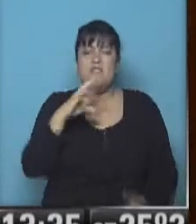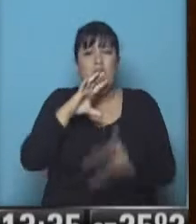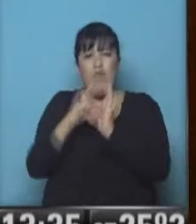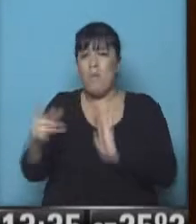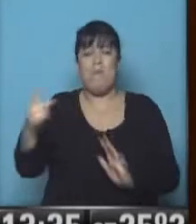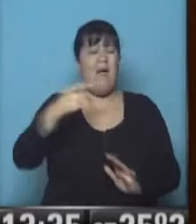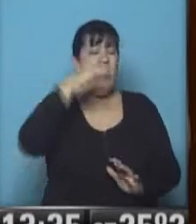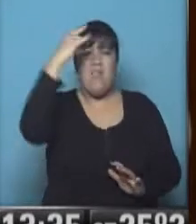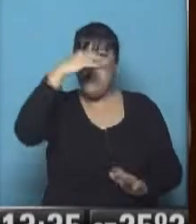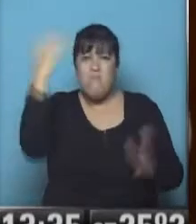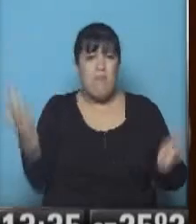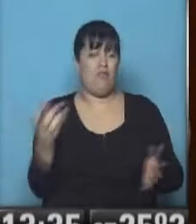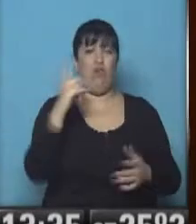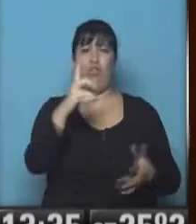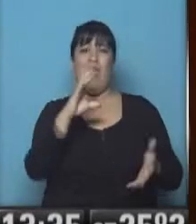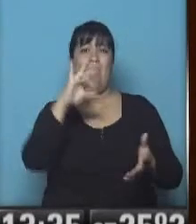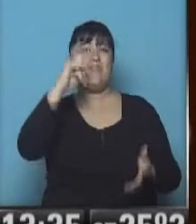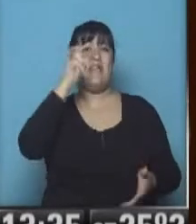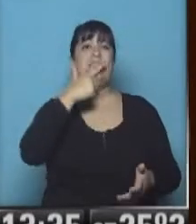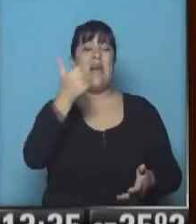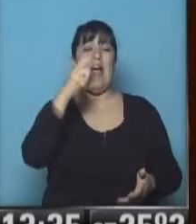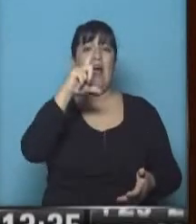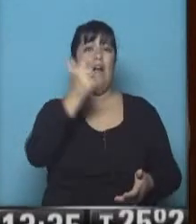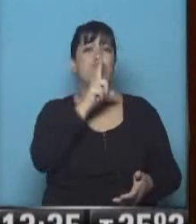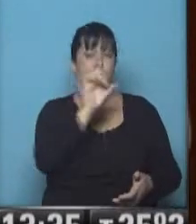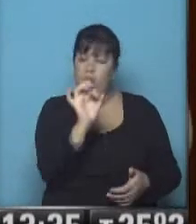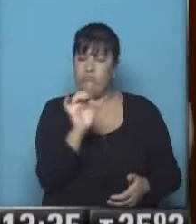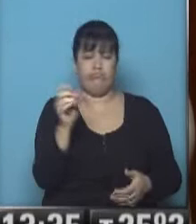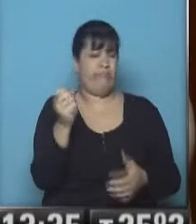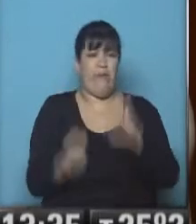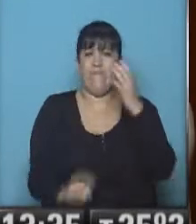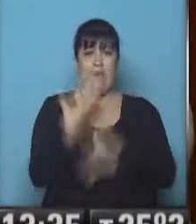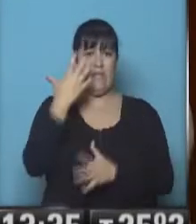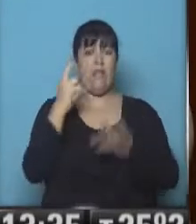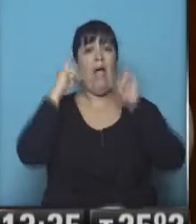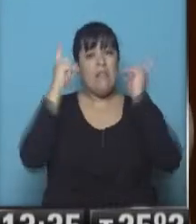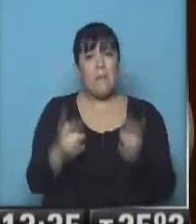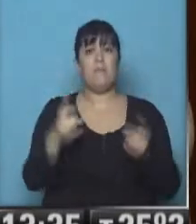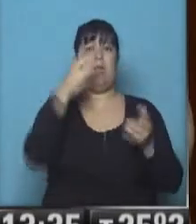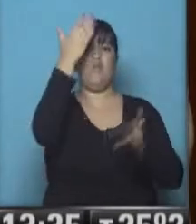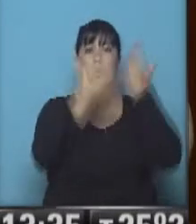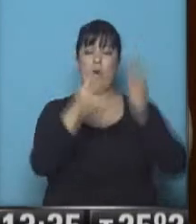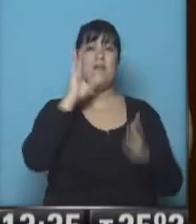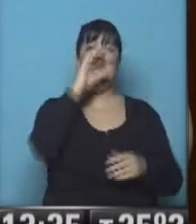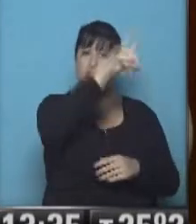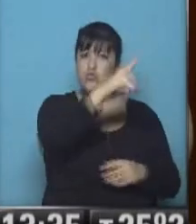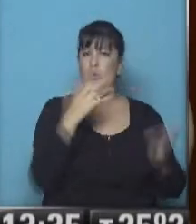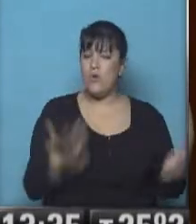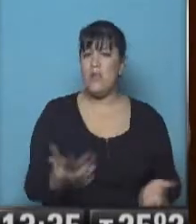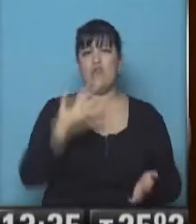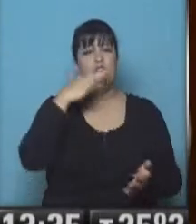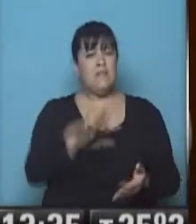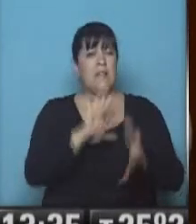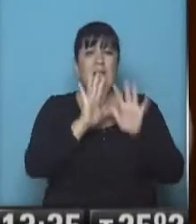la figura del desacato y dijo también que el juez por autonomacia de los Estados Unidos, Tomás Griesa, es entendido de esa